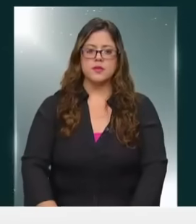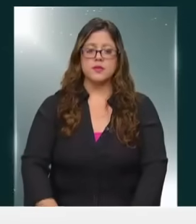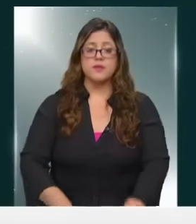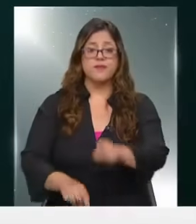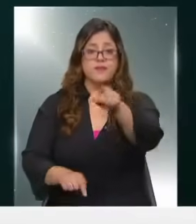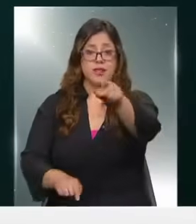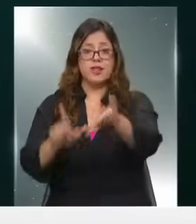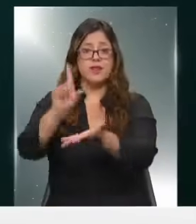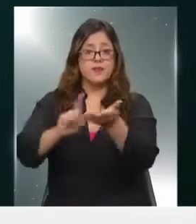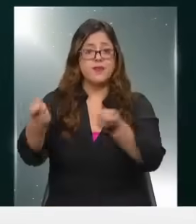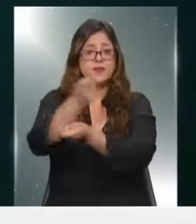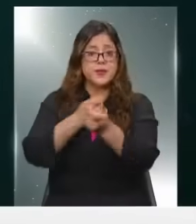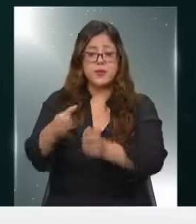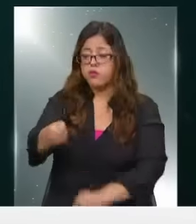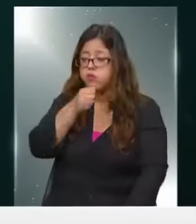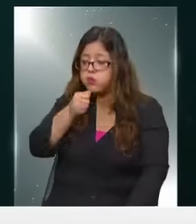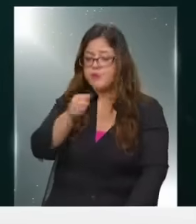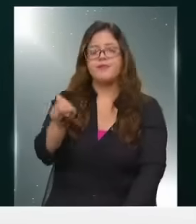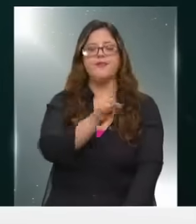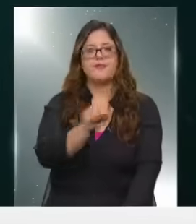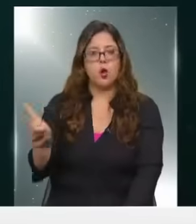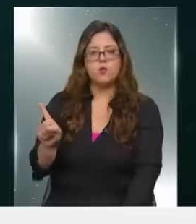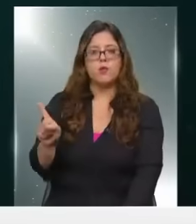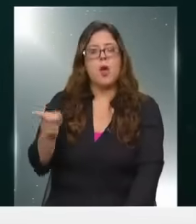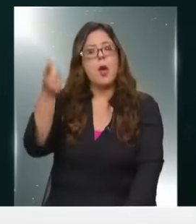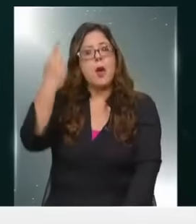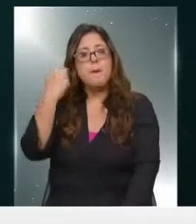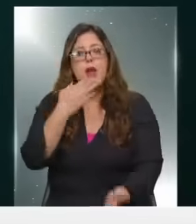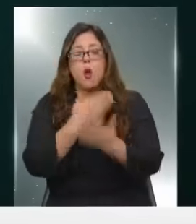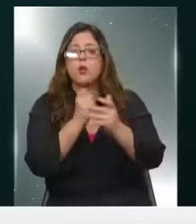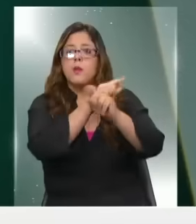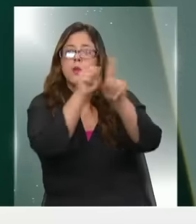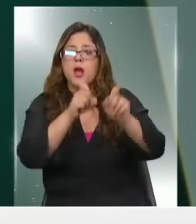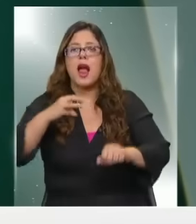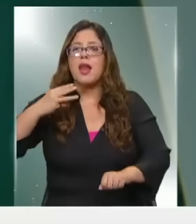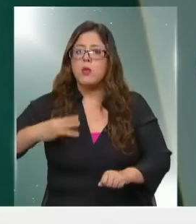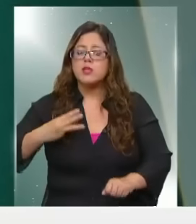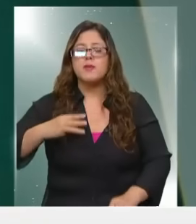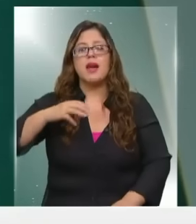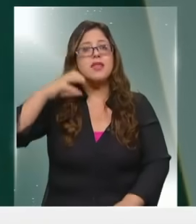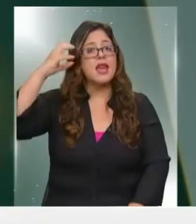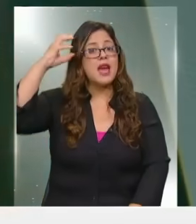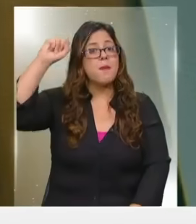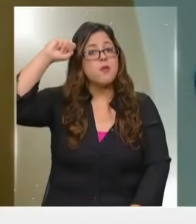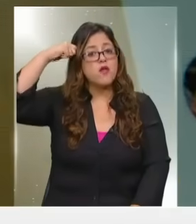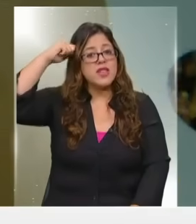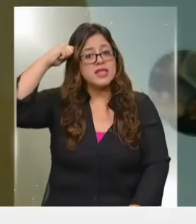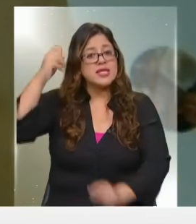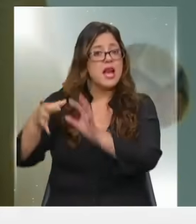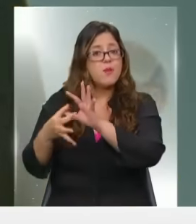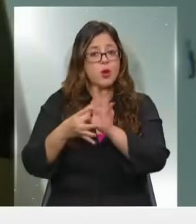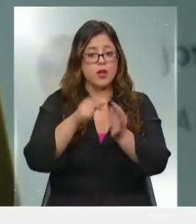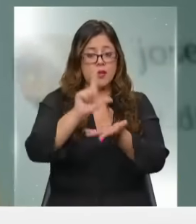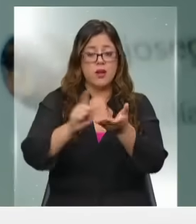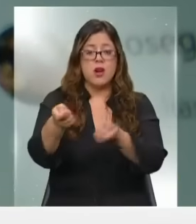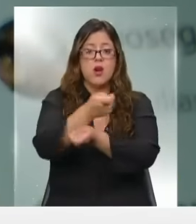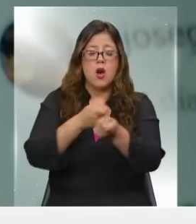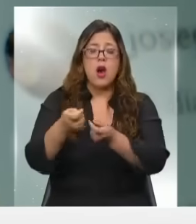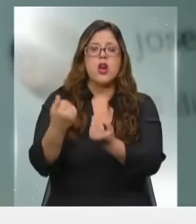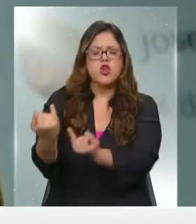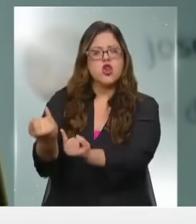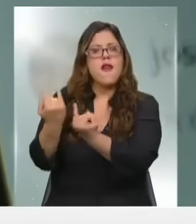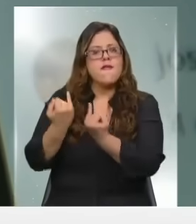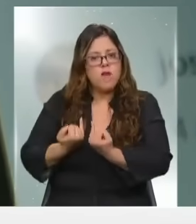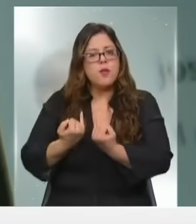AppPhone decide no darnos una entrevista. Sin embargo, al consultar a la Municipalidad de Providencia por el funcionamiento de esta tienda, nos